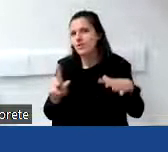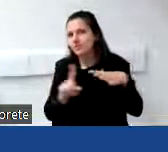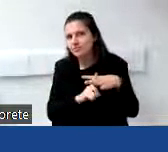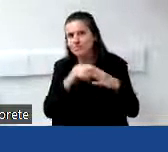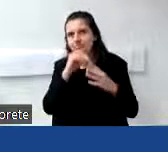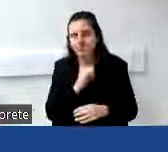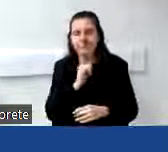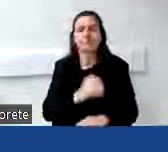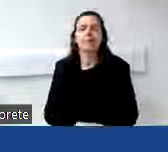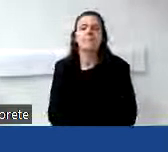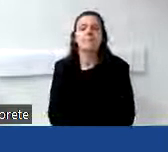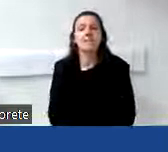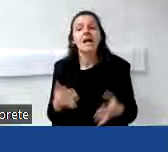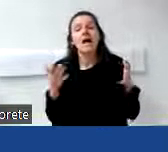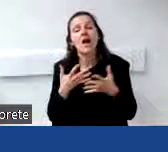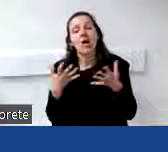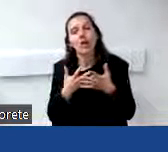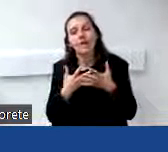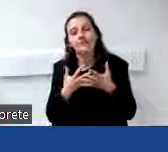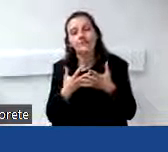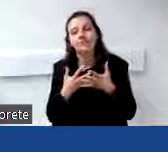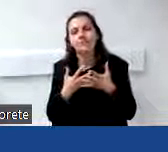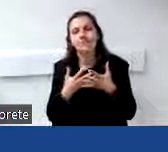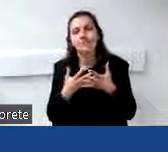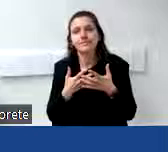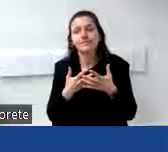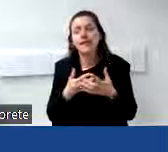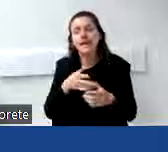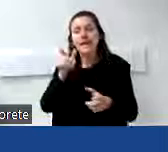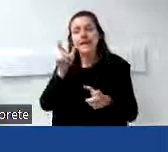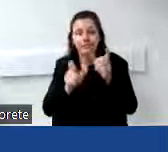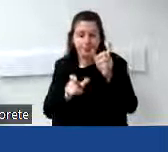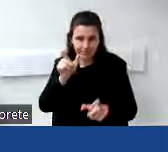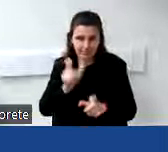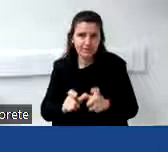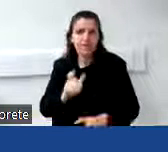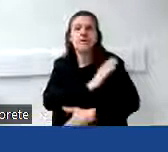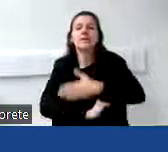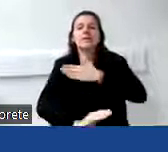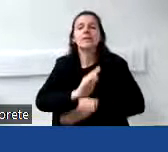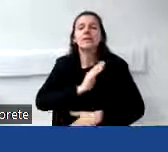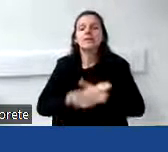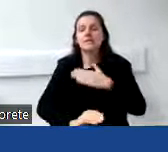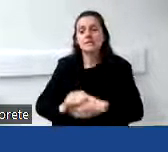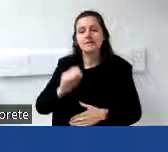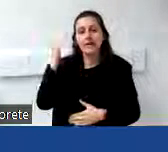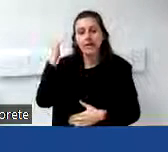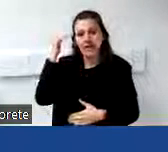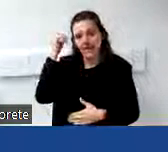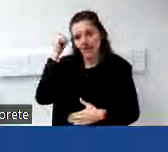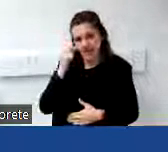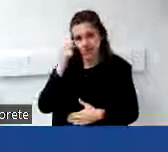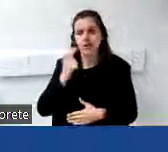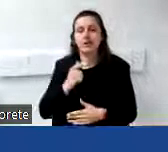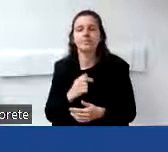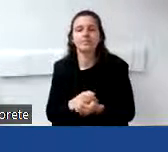Bien, vamos ahora con las recomendaciones para la discapacidad intelectual, ¿sí? Tratarla de forma natural y no